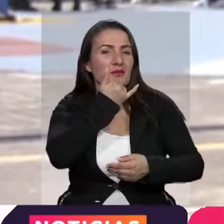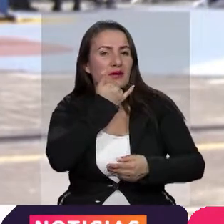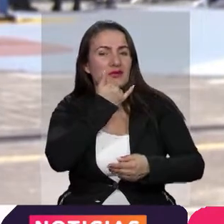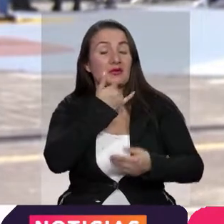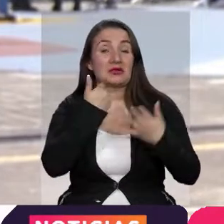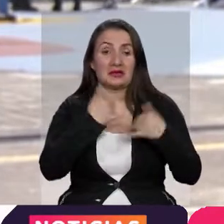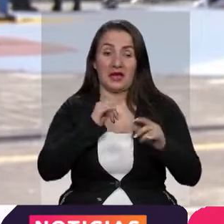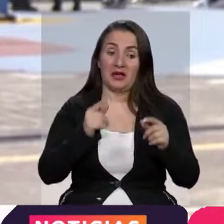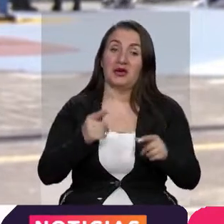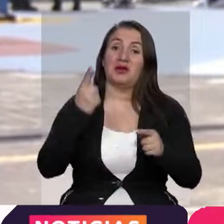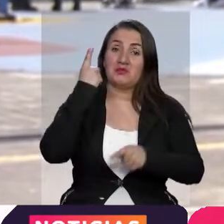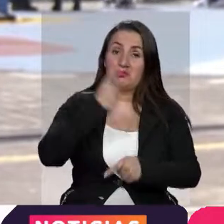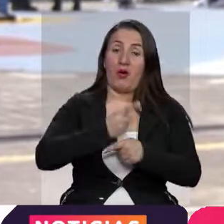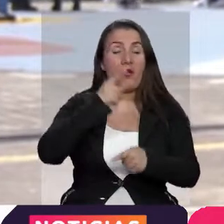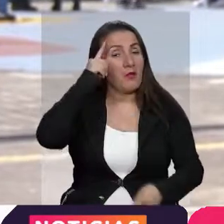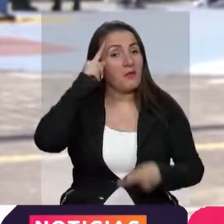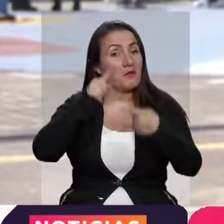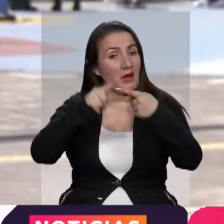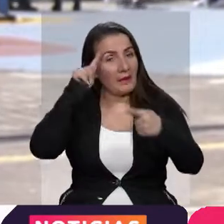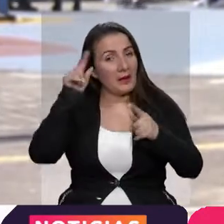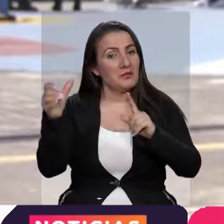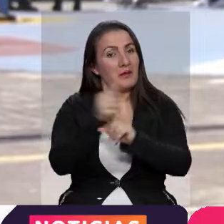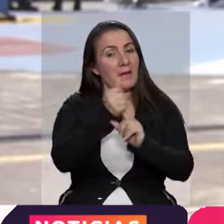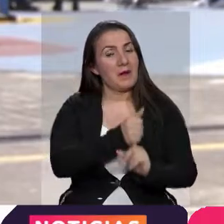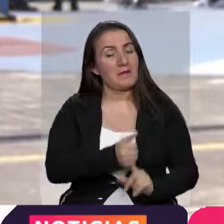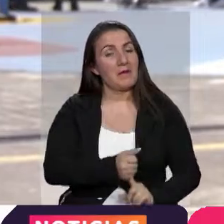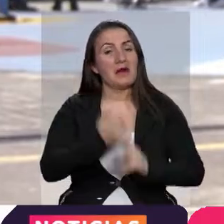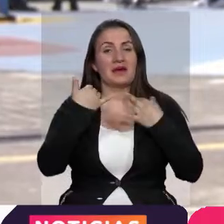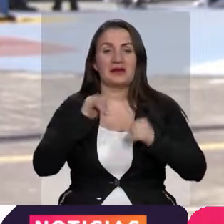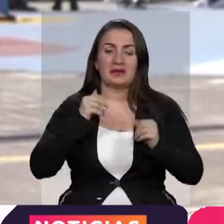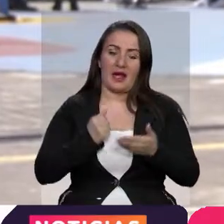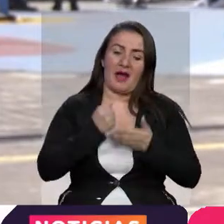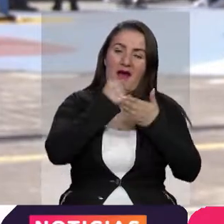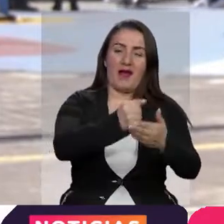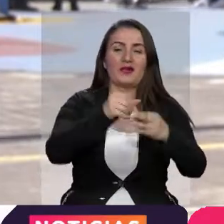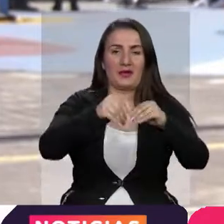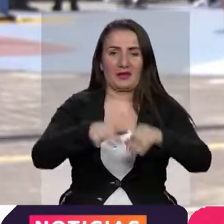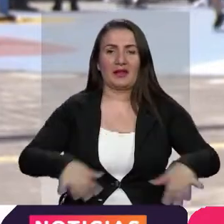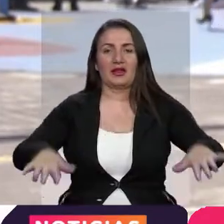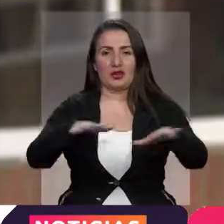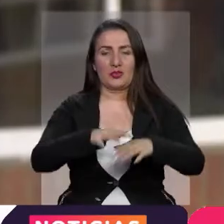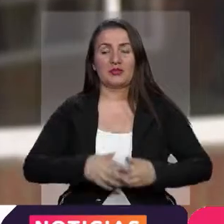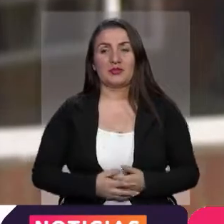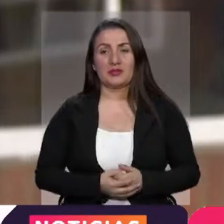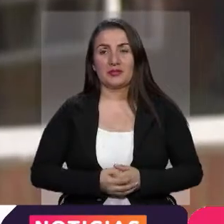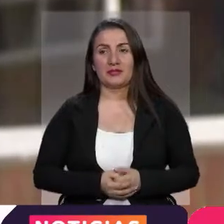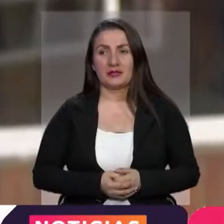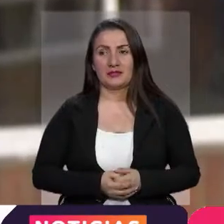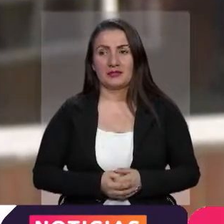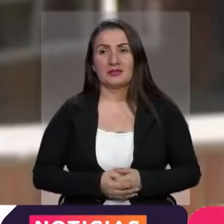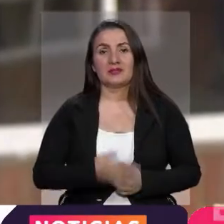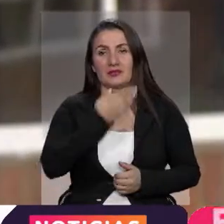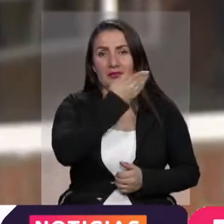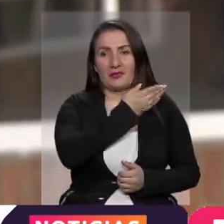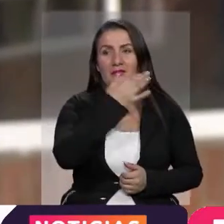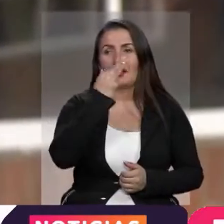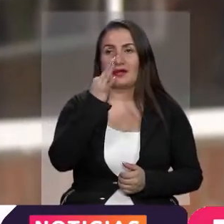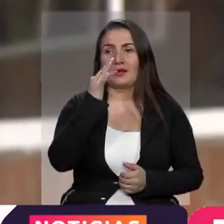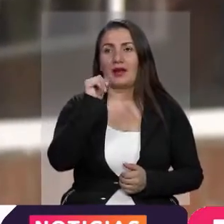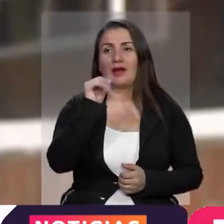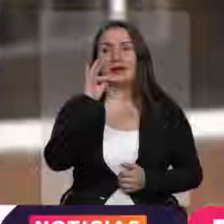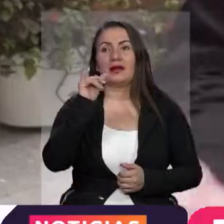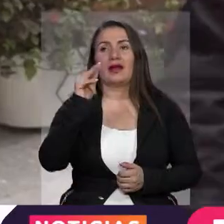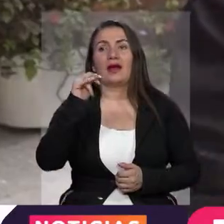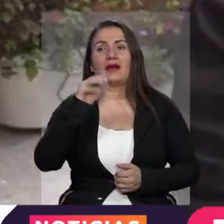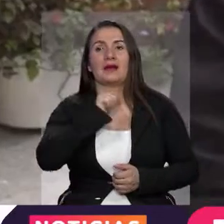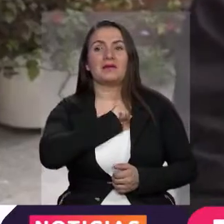este cumplieron distintas metas con el objetivo de ayudar a su territorio. Ella es Tatiana, una parcera